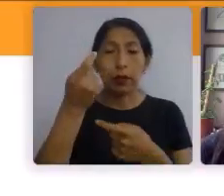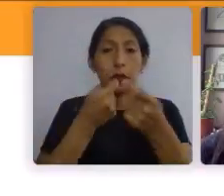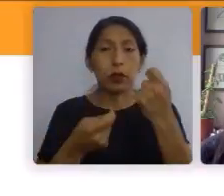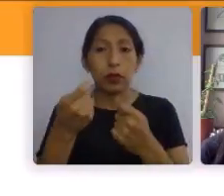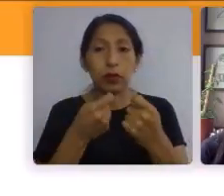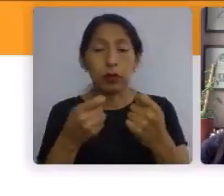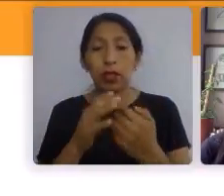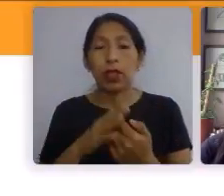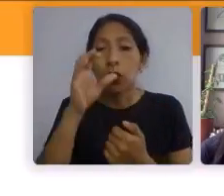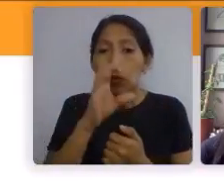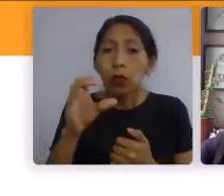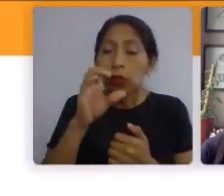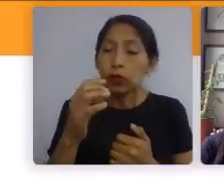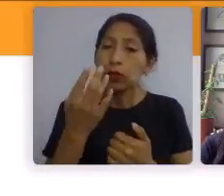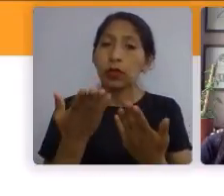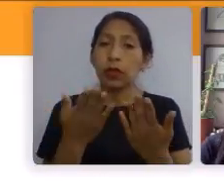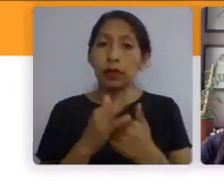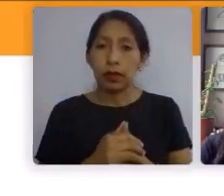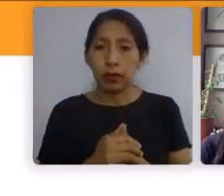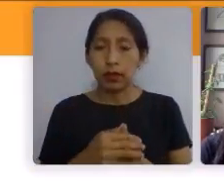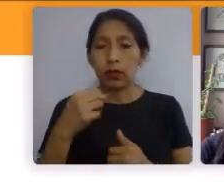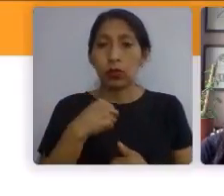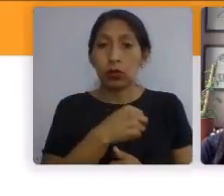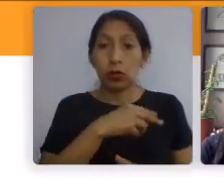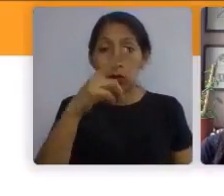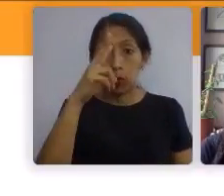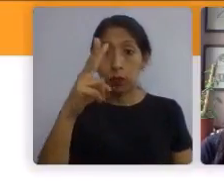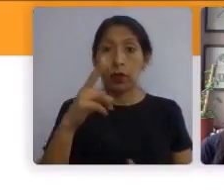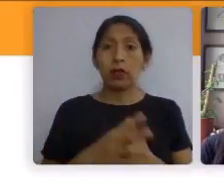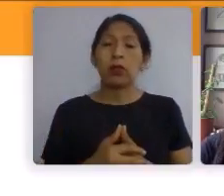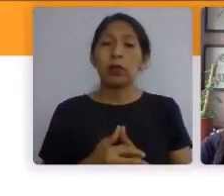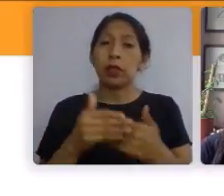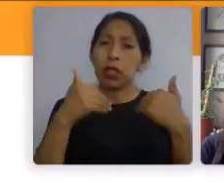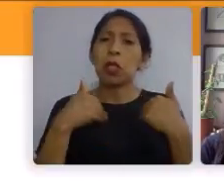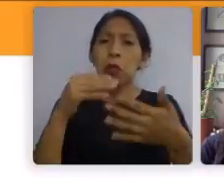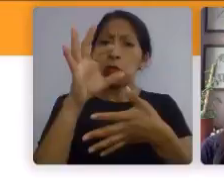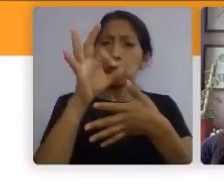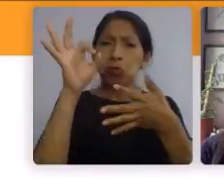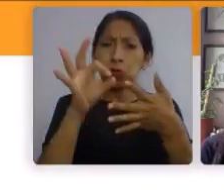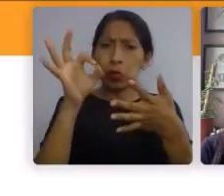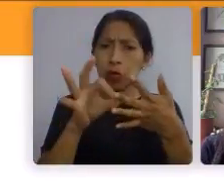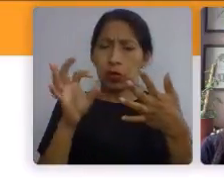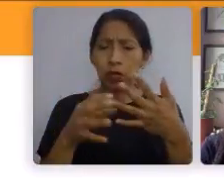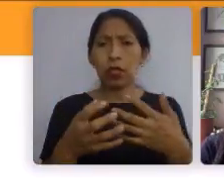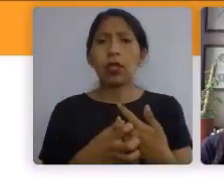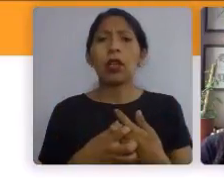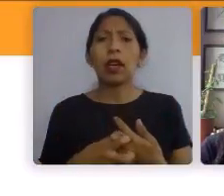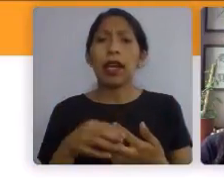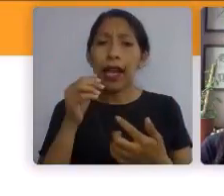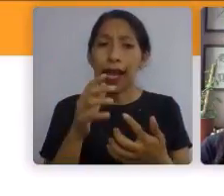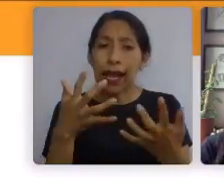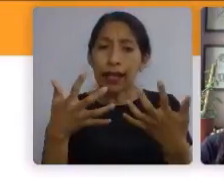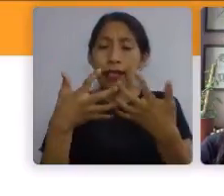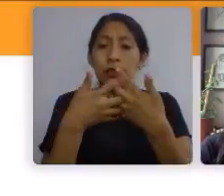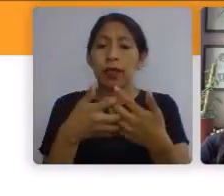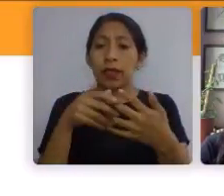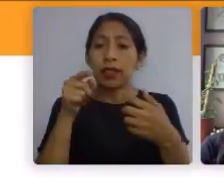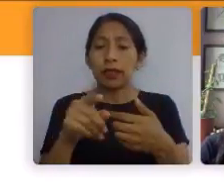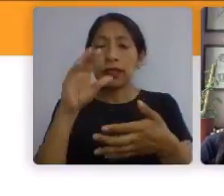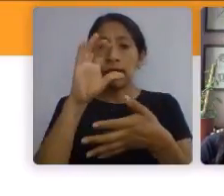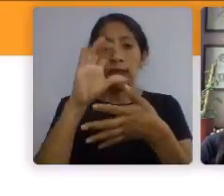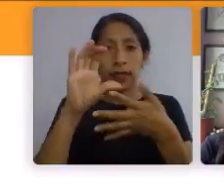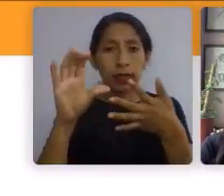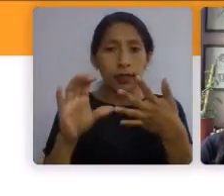de estos elementos. Y nosotros, como Perú, tenemos diferentes opciones asociadas a estas características o ese